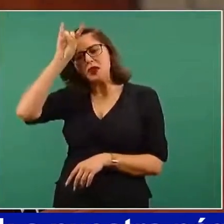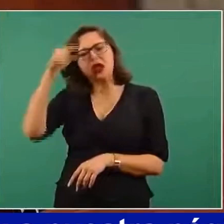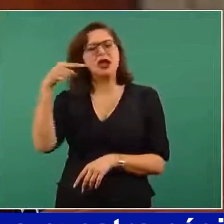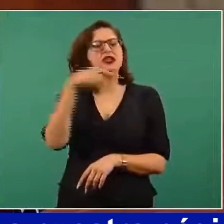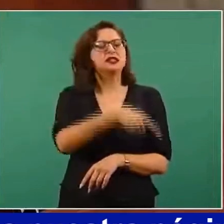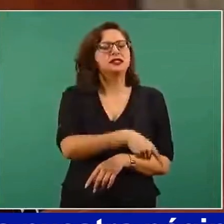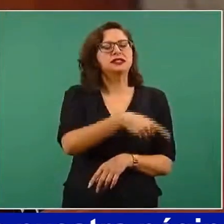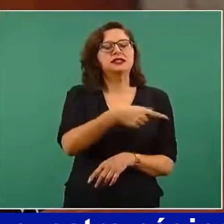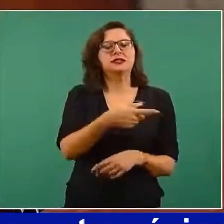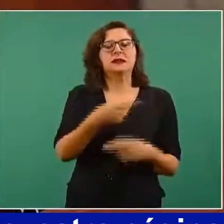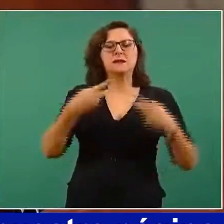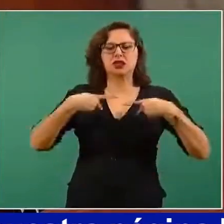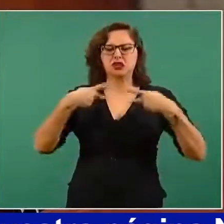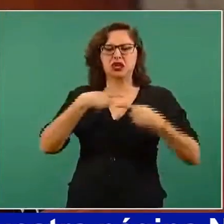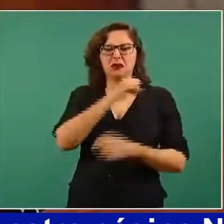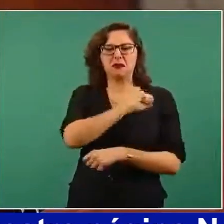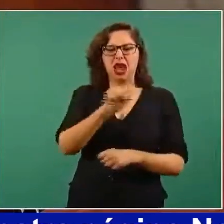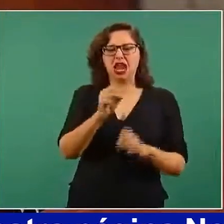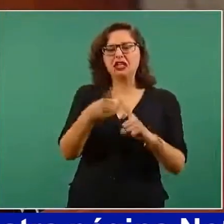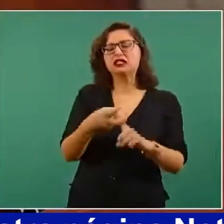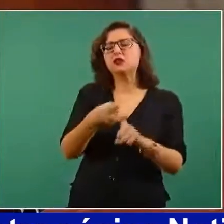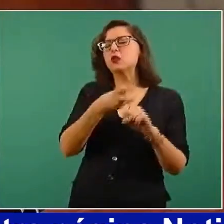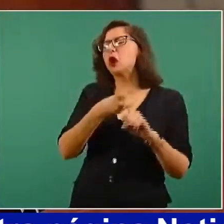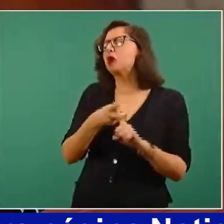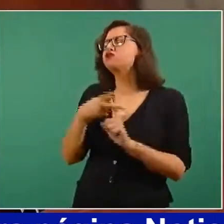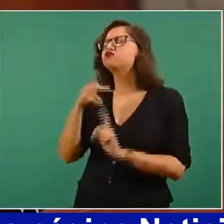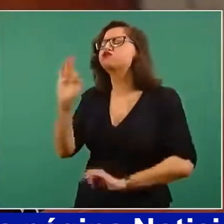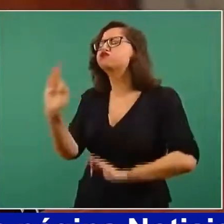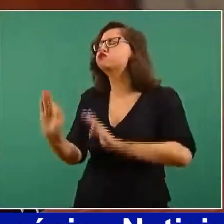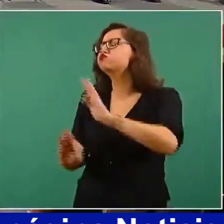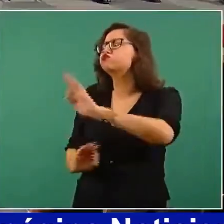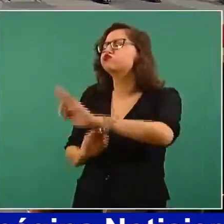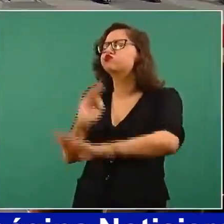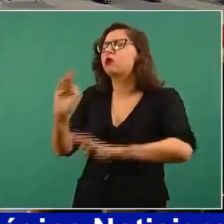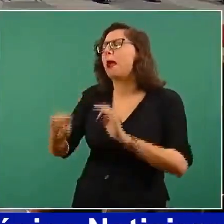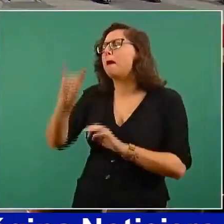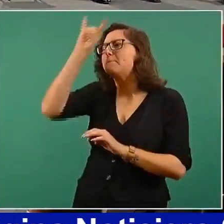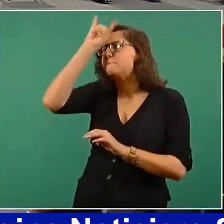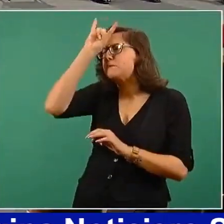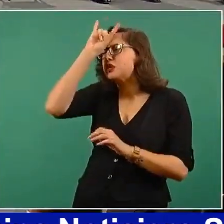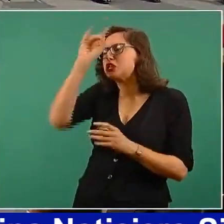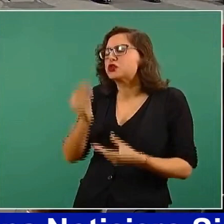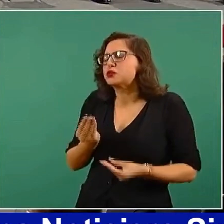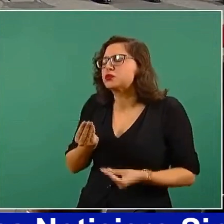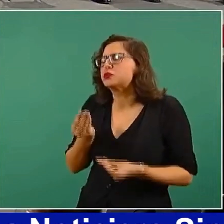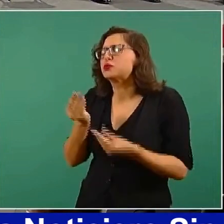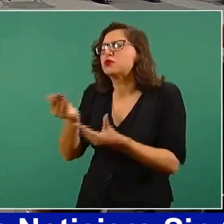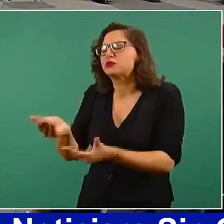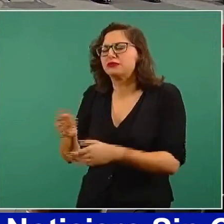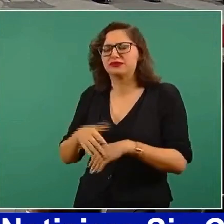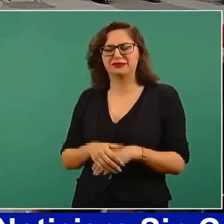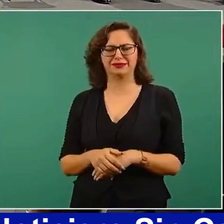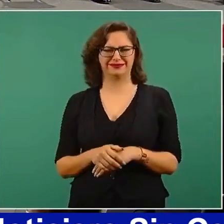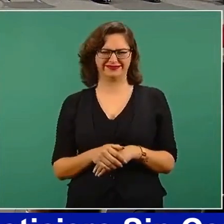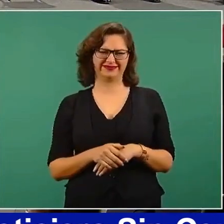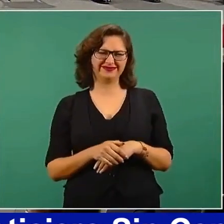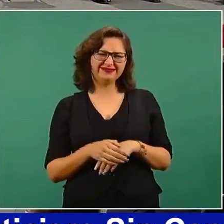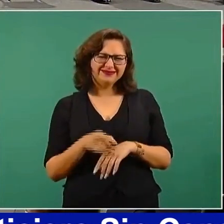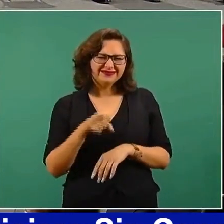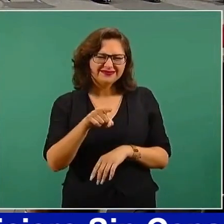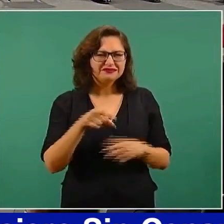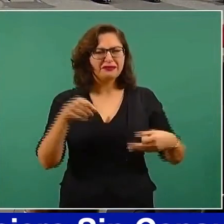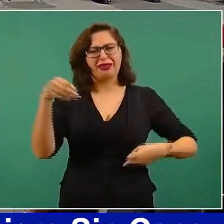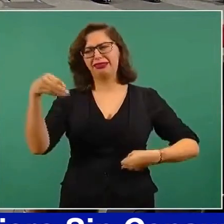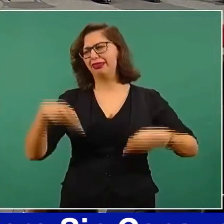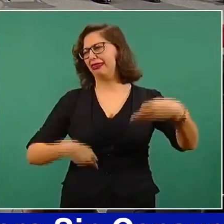gente tan amable que les dan la pijama en la noche y les regresan la ropa al día siguiente. La escenificación era burda,